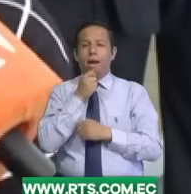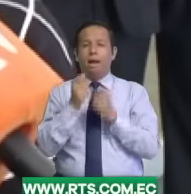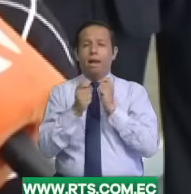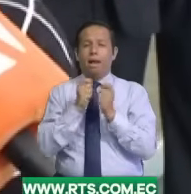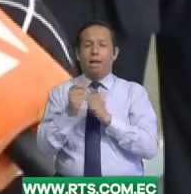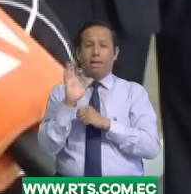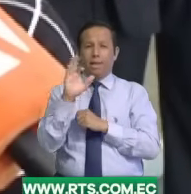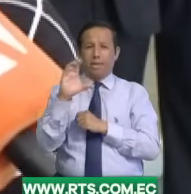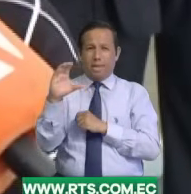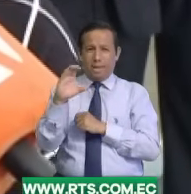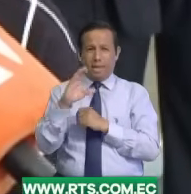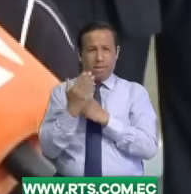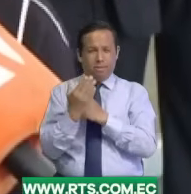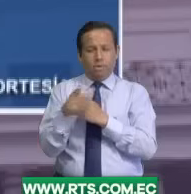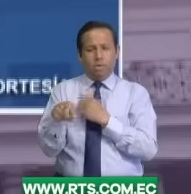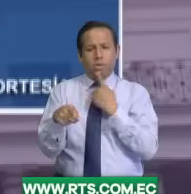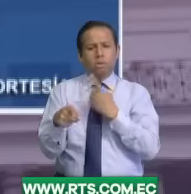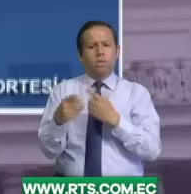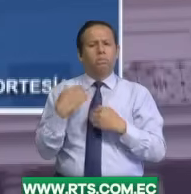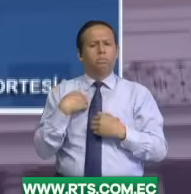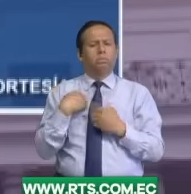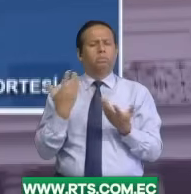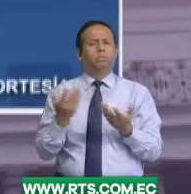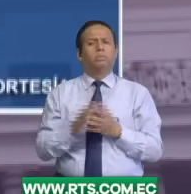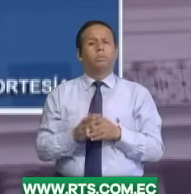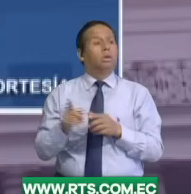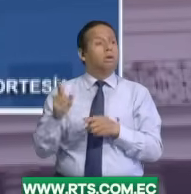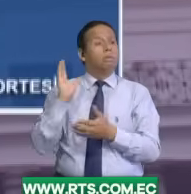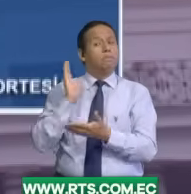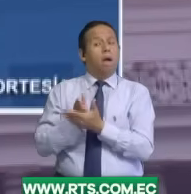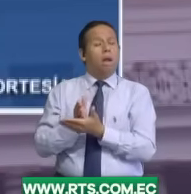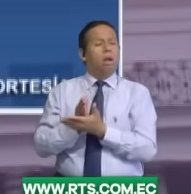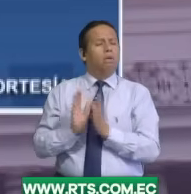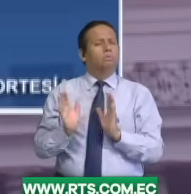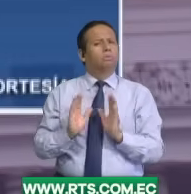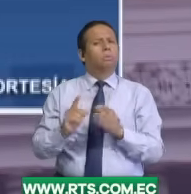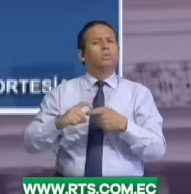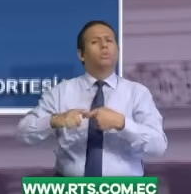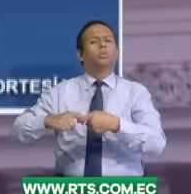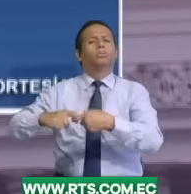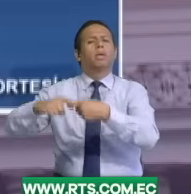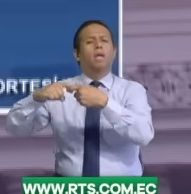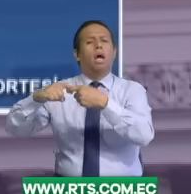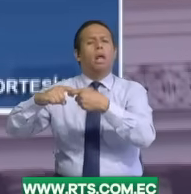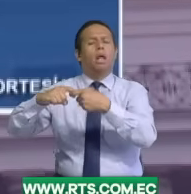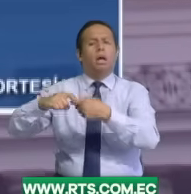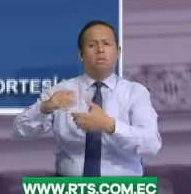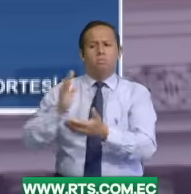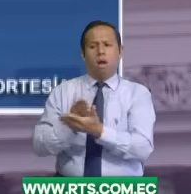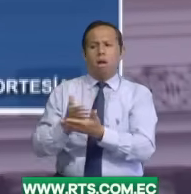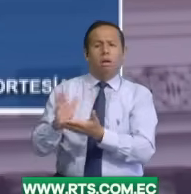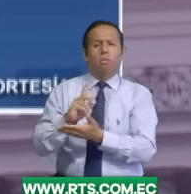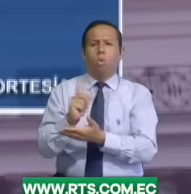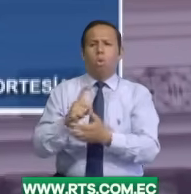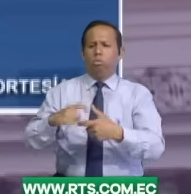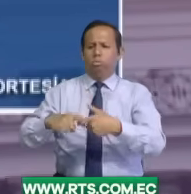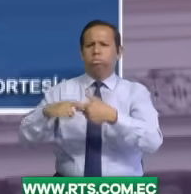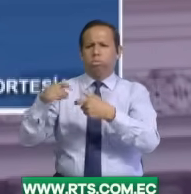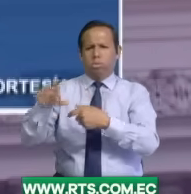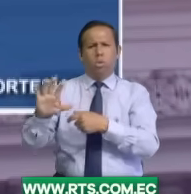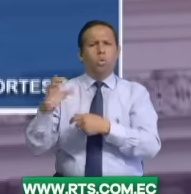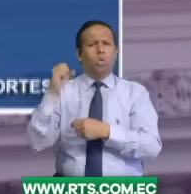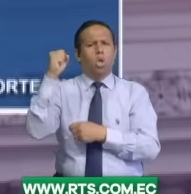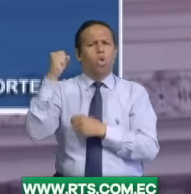de la resolución sancionatoria. Ella no está inhabilitada, ella está suspendida, ella goza de todos sus derechos políticos.